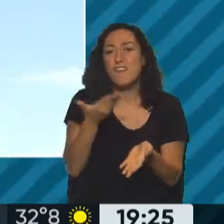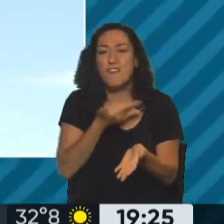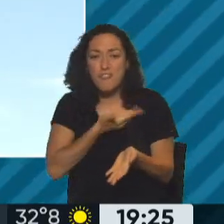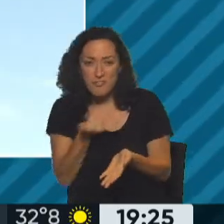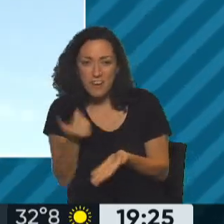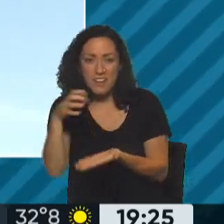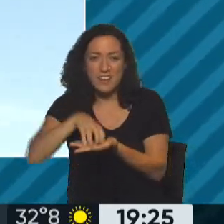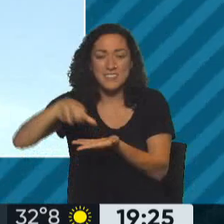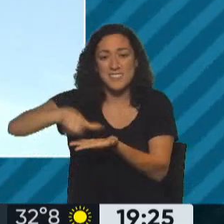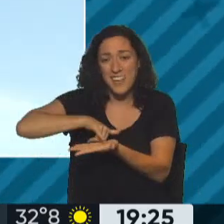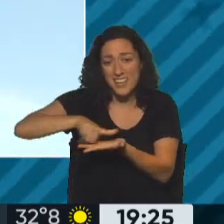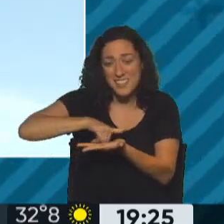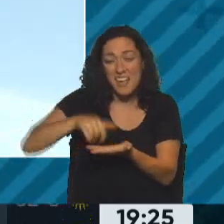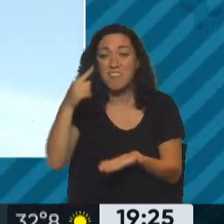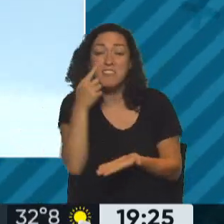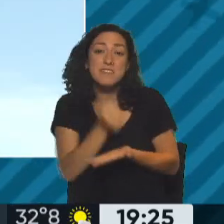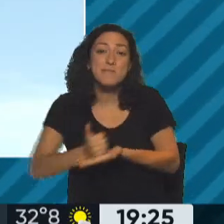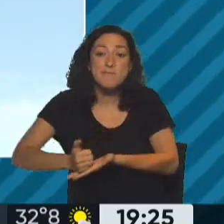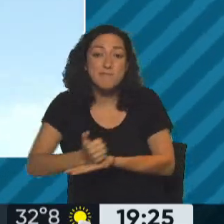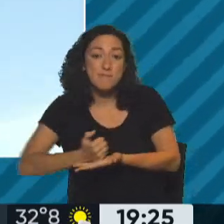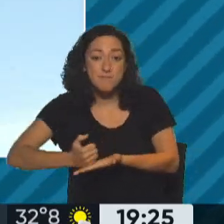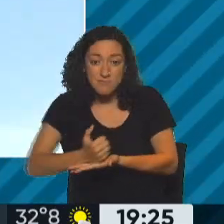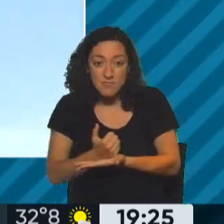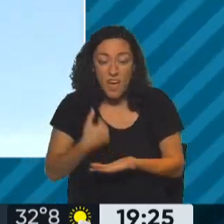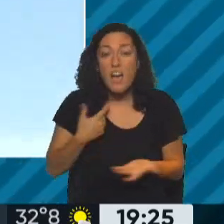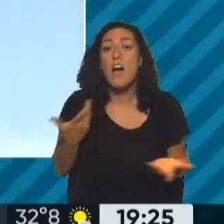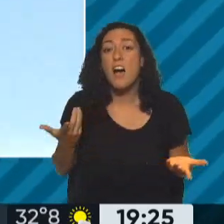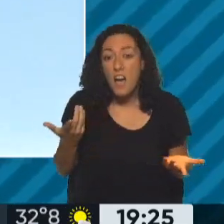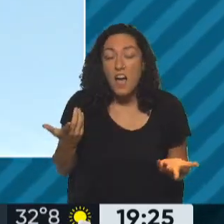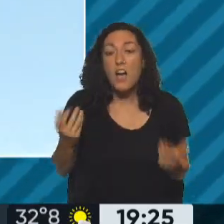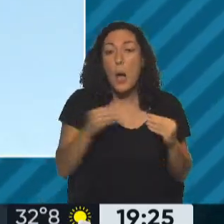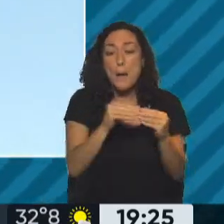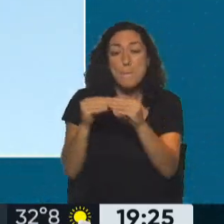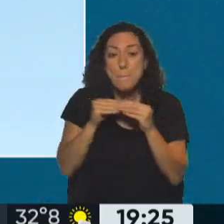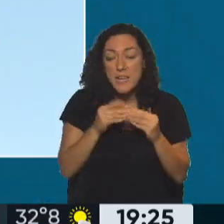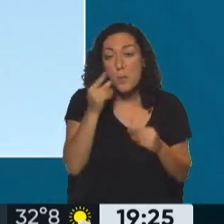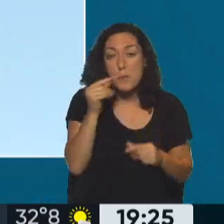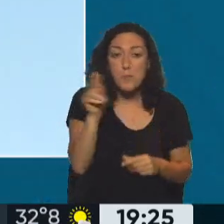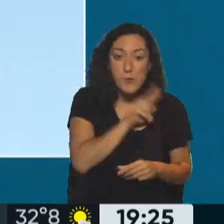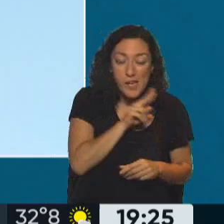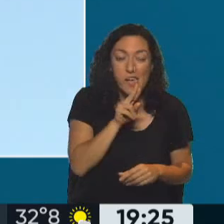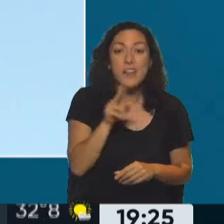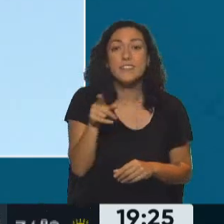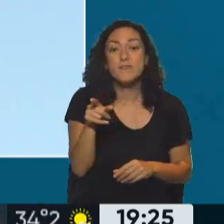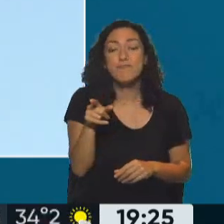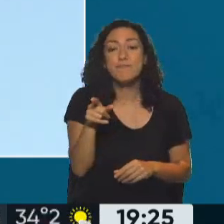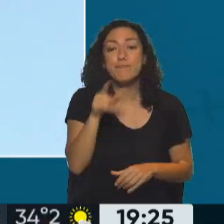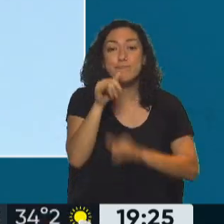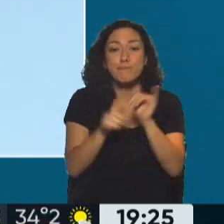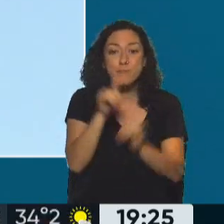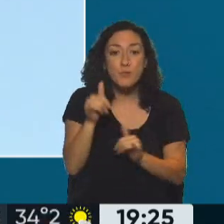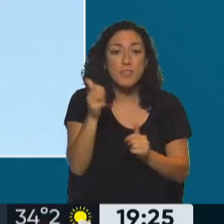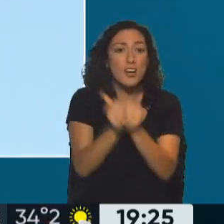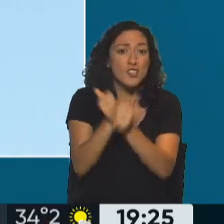esperando cómo viene la mano. Y yo me vengo a enterar por mis compañeras y compañeritas que los muchachos ya están